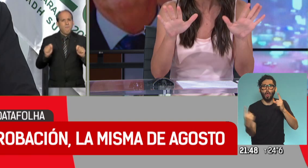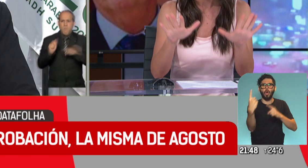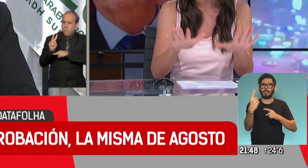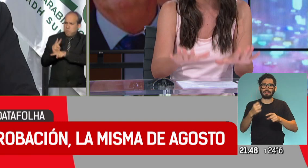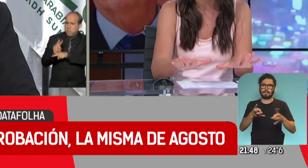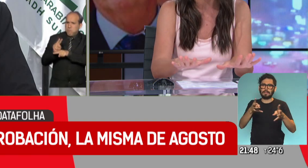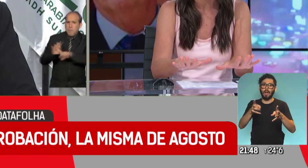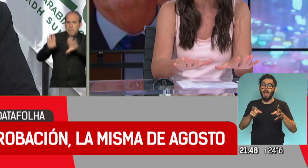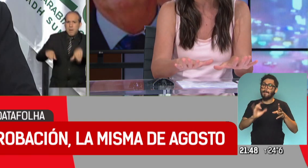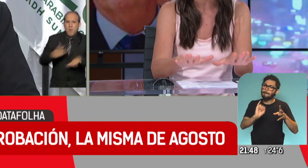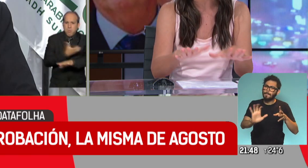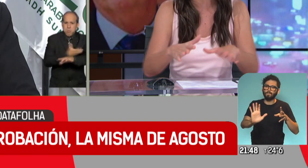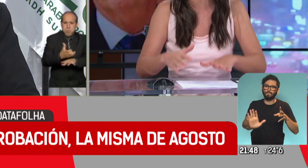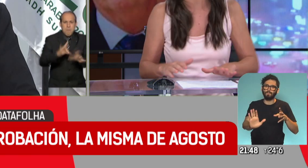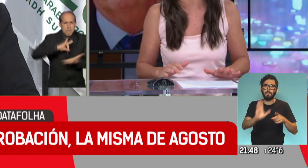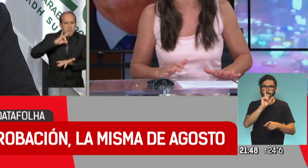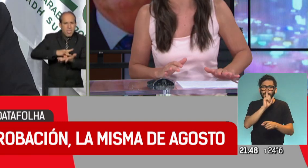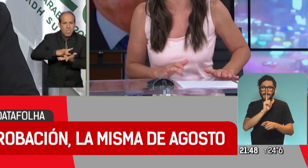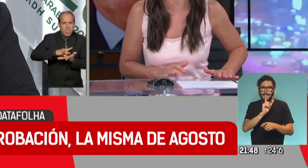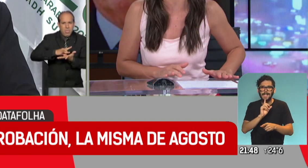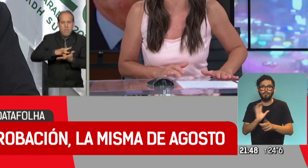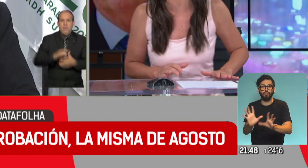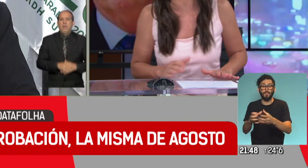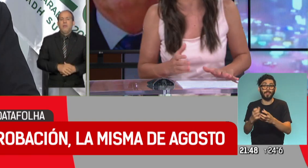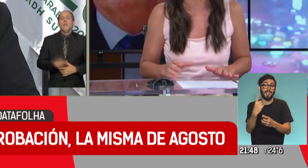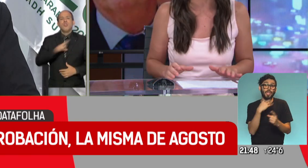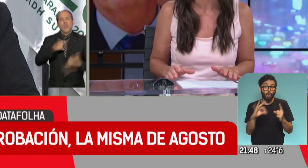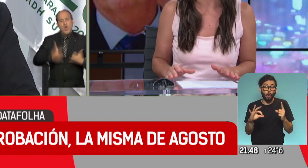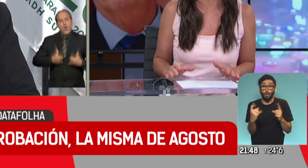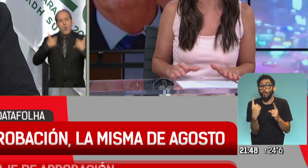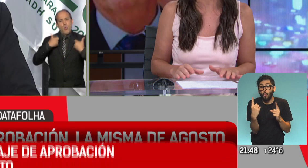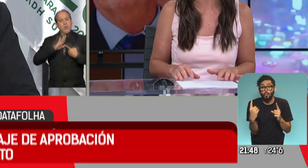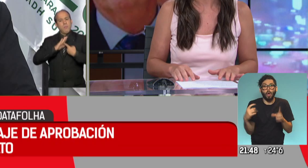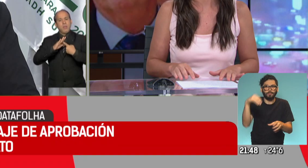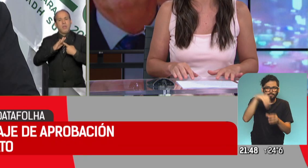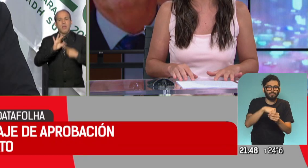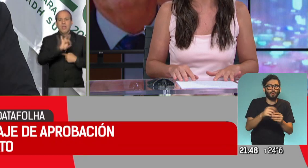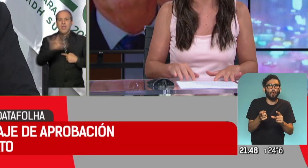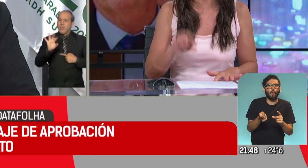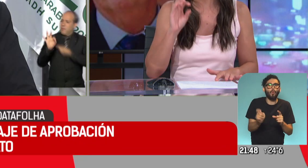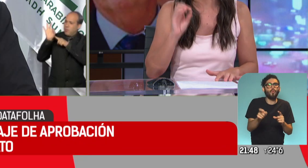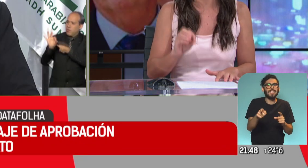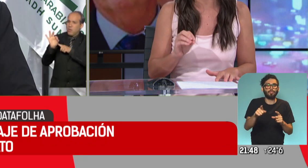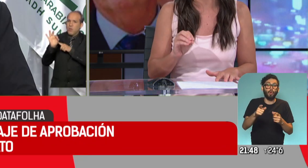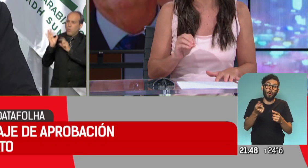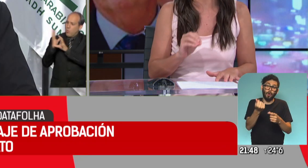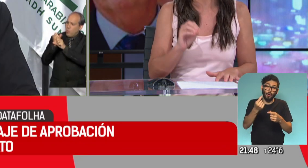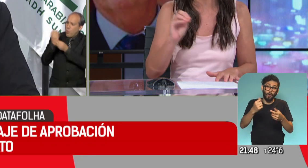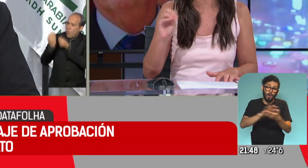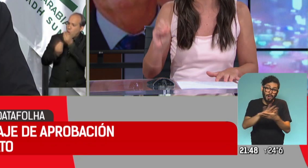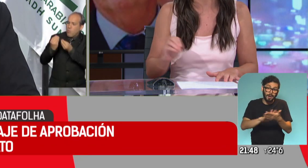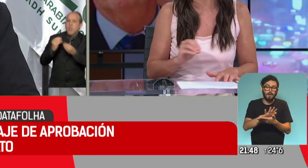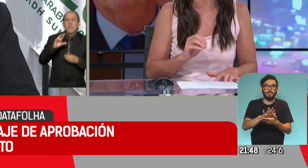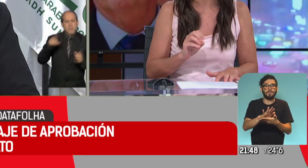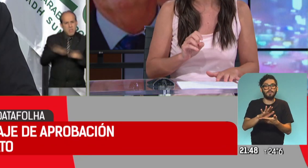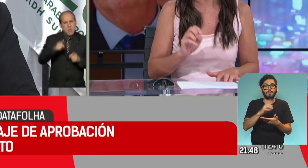quisieron llamar un poco al silencio a ese sector. Recordemos que uno de sus hijos también están implicados en causas de corrupción. Otro de los puntos también centrales